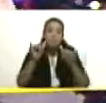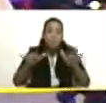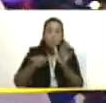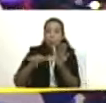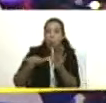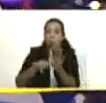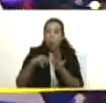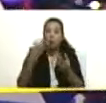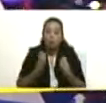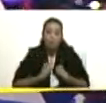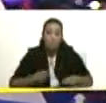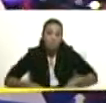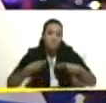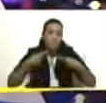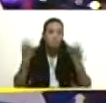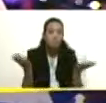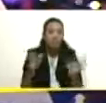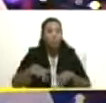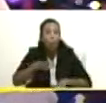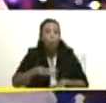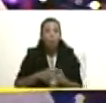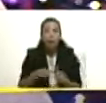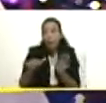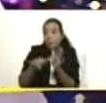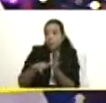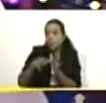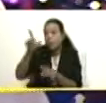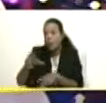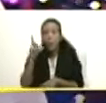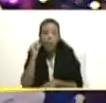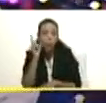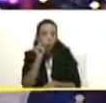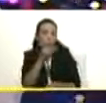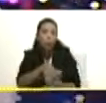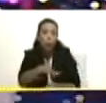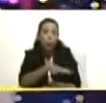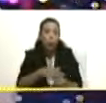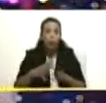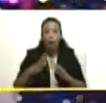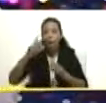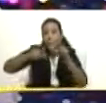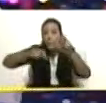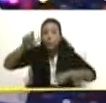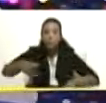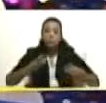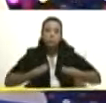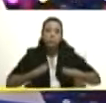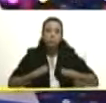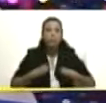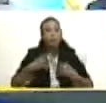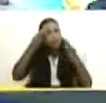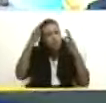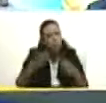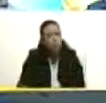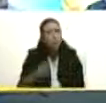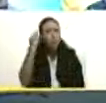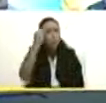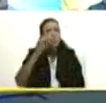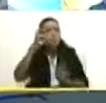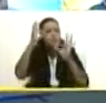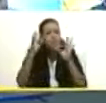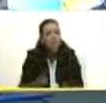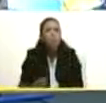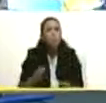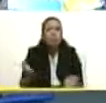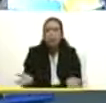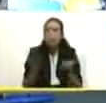vecinos, donde hace vida? ¿Ah? Al vecino, a la vecina, a los compatriotas. Yo estoy seguro que esto va